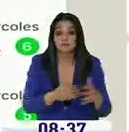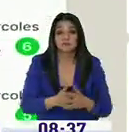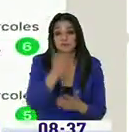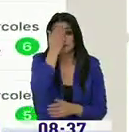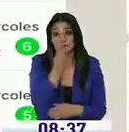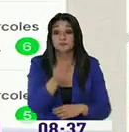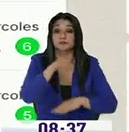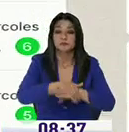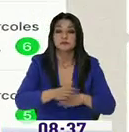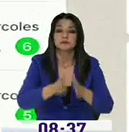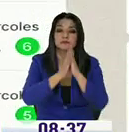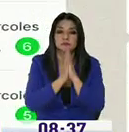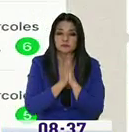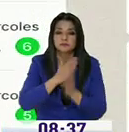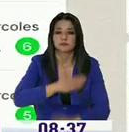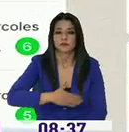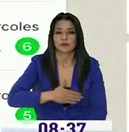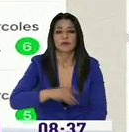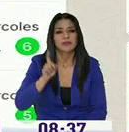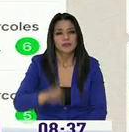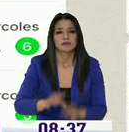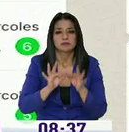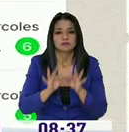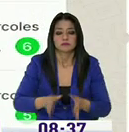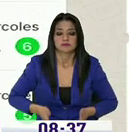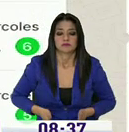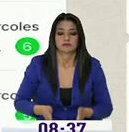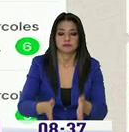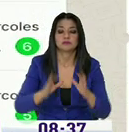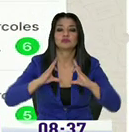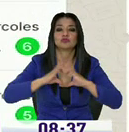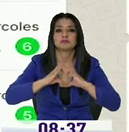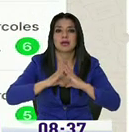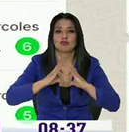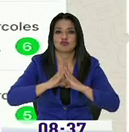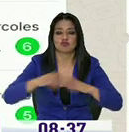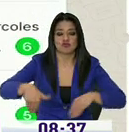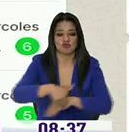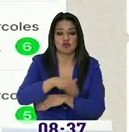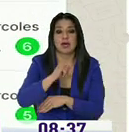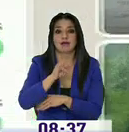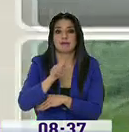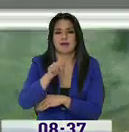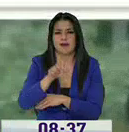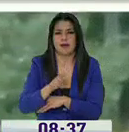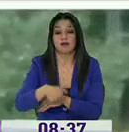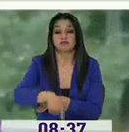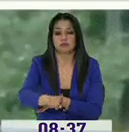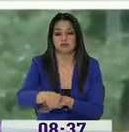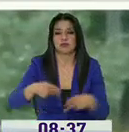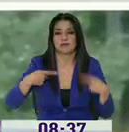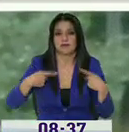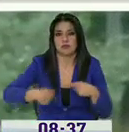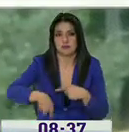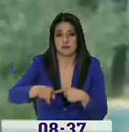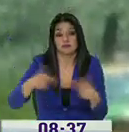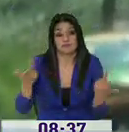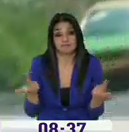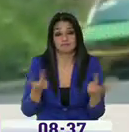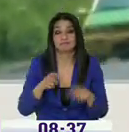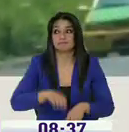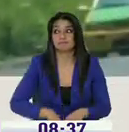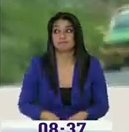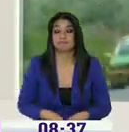favor, por pedirles a ver si por medio de ustedes nos llevan un arreglo a la calle sector Tumbaco, Gaspar y Carvajal, Interoceánica, hasta la Ruta Viva, un desastre. Vean,